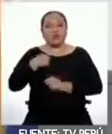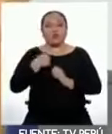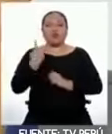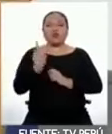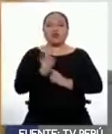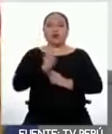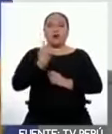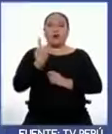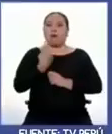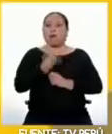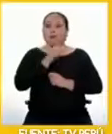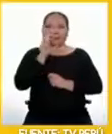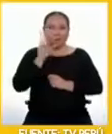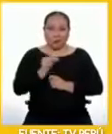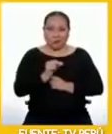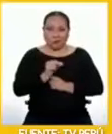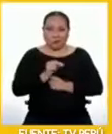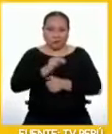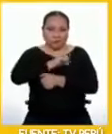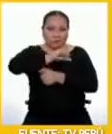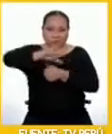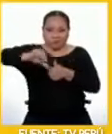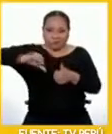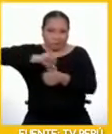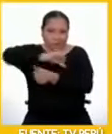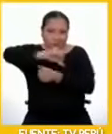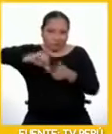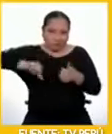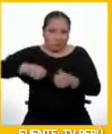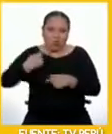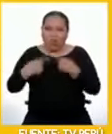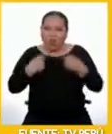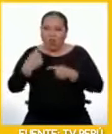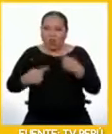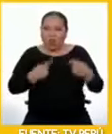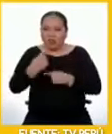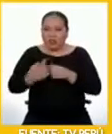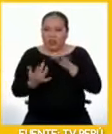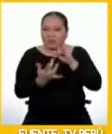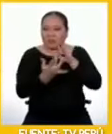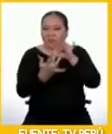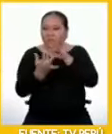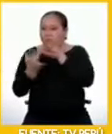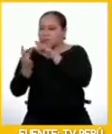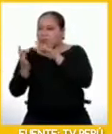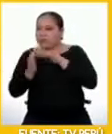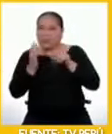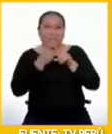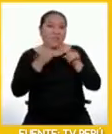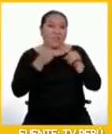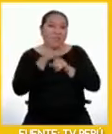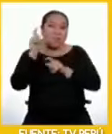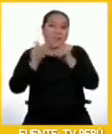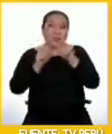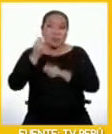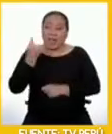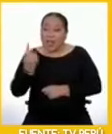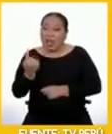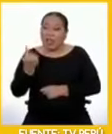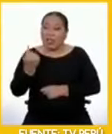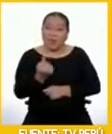resto. Al contrario, día a día interactuamos con distintas personas, cada quien con